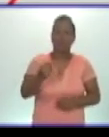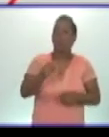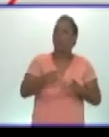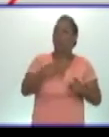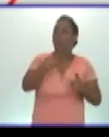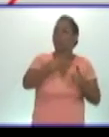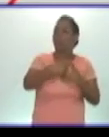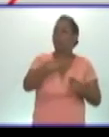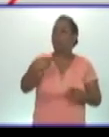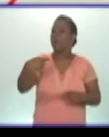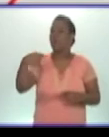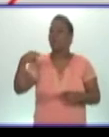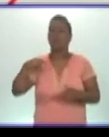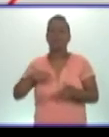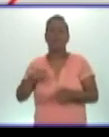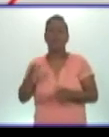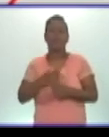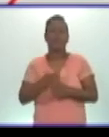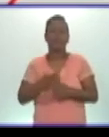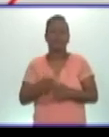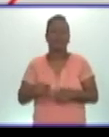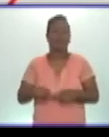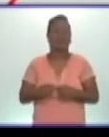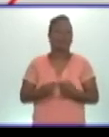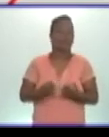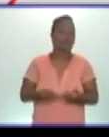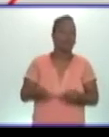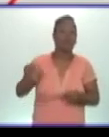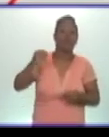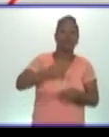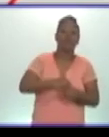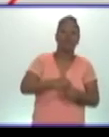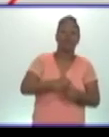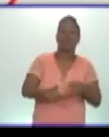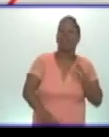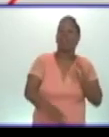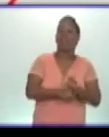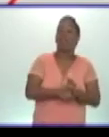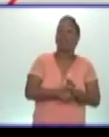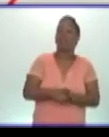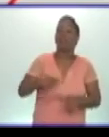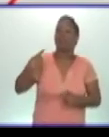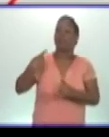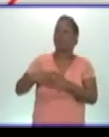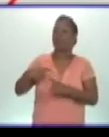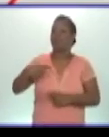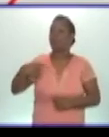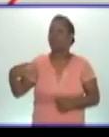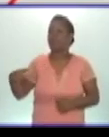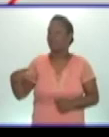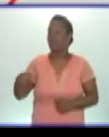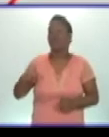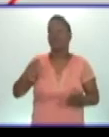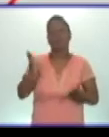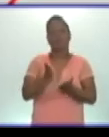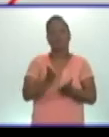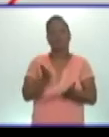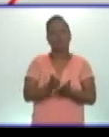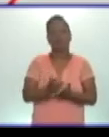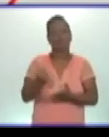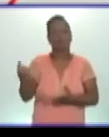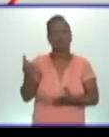con signos iguales, y por tanto había que aplicar la ley de los signos que estudiaste en la primera unidad. Te